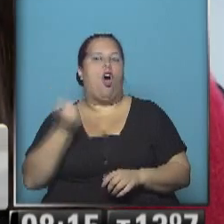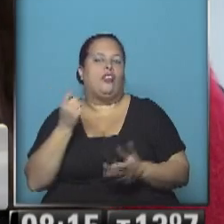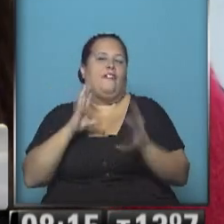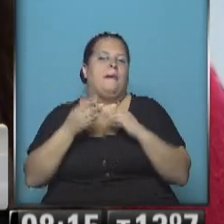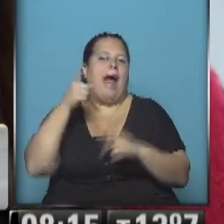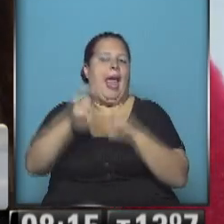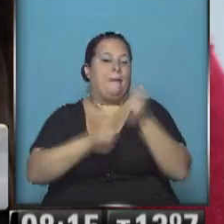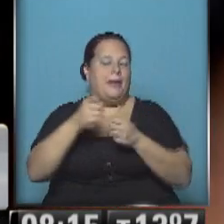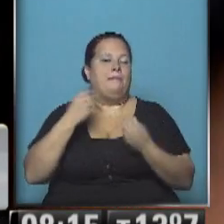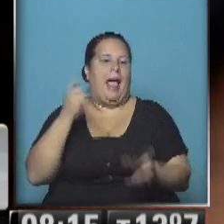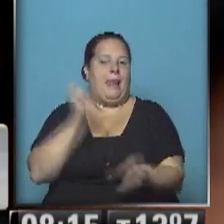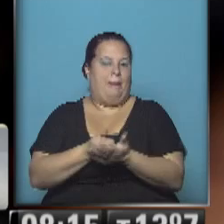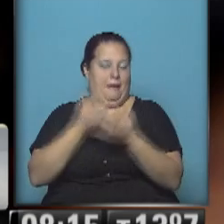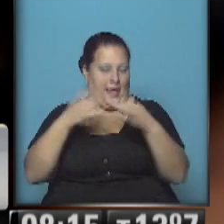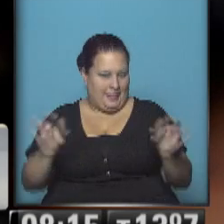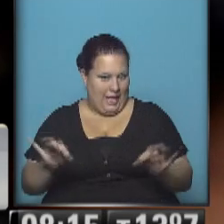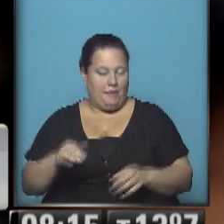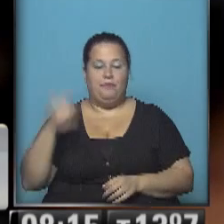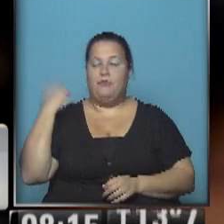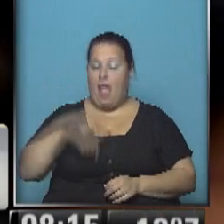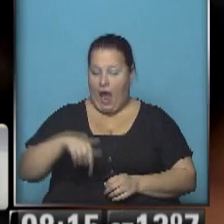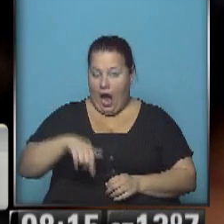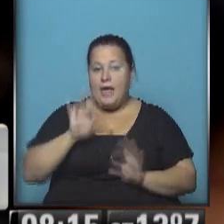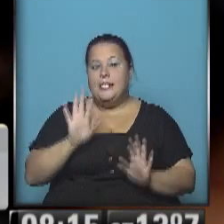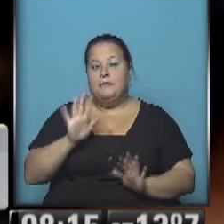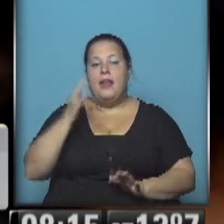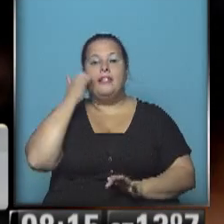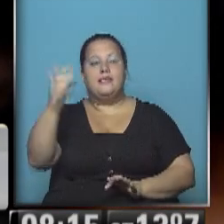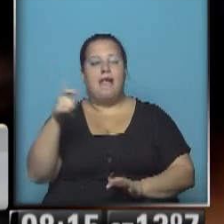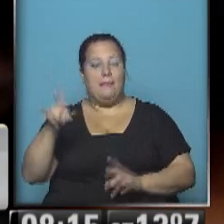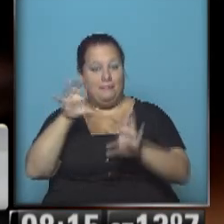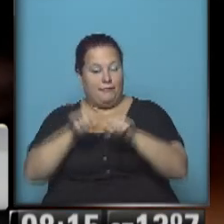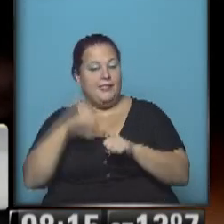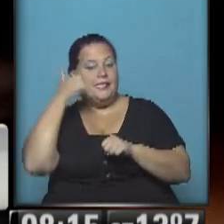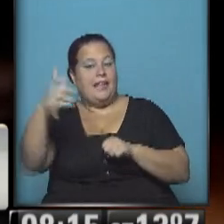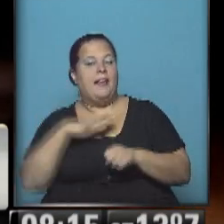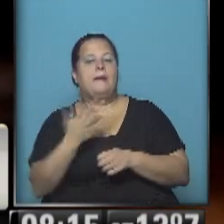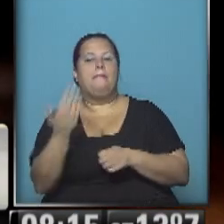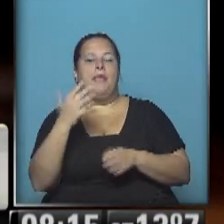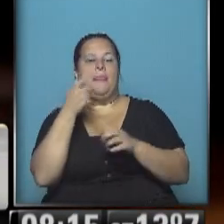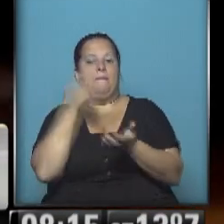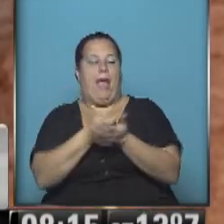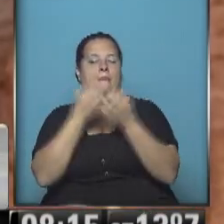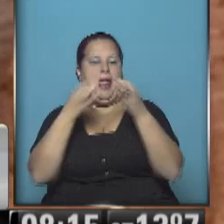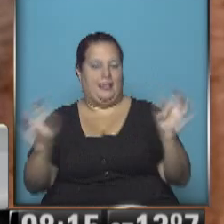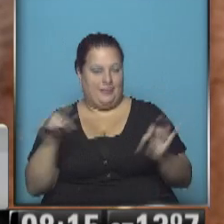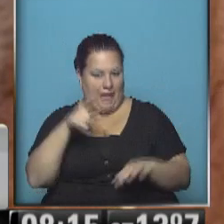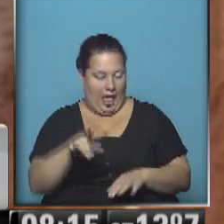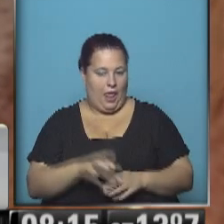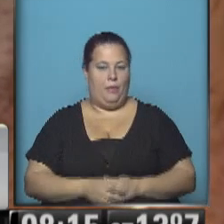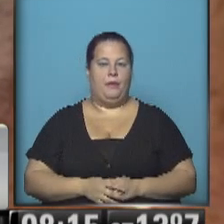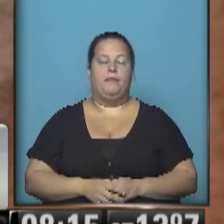una forma para la empresa para poder para el rescate por estas horas se espera el llamado de los captores pidiendo rescate por santiago